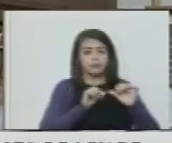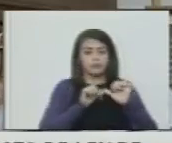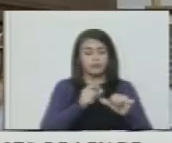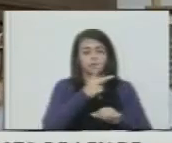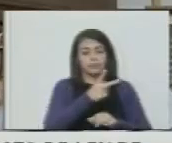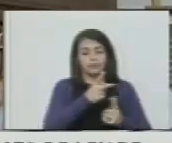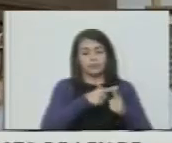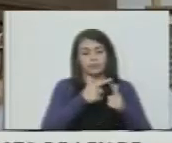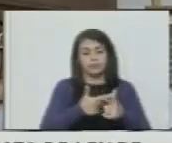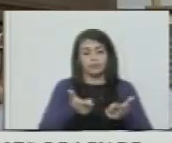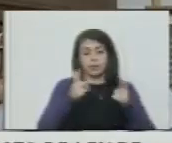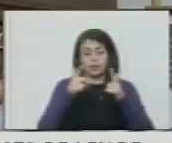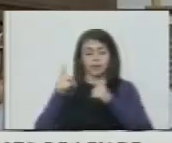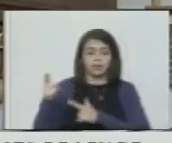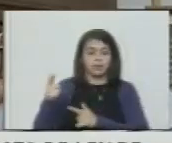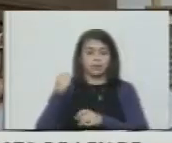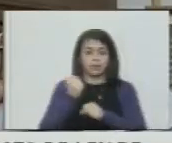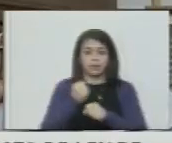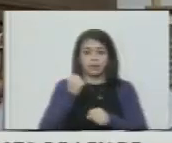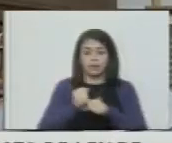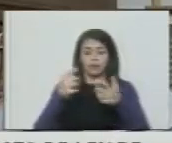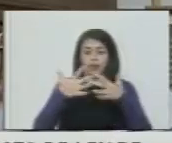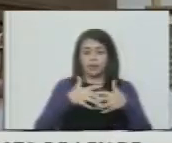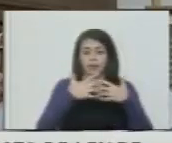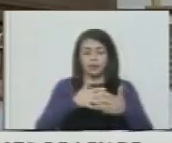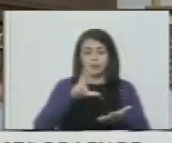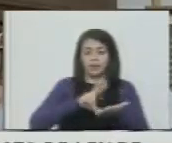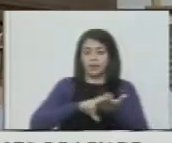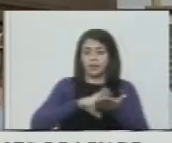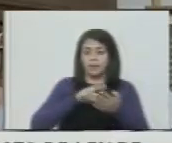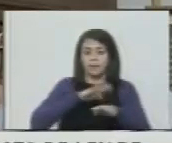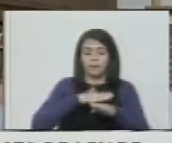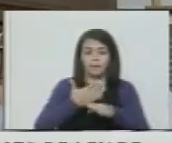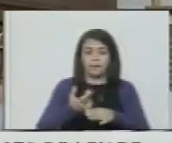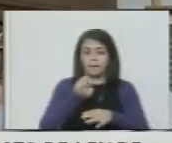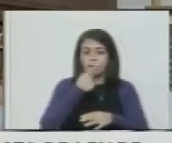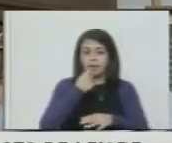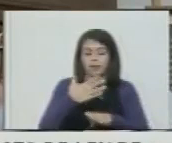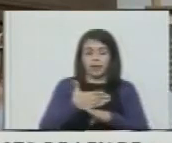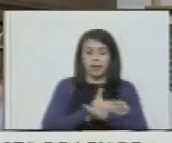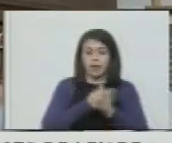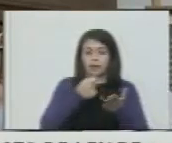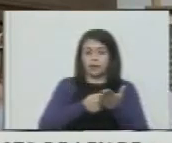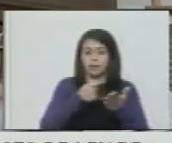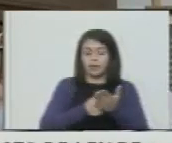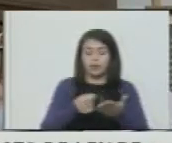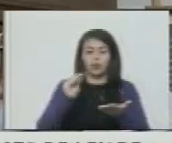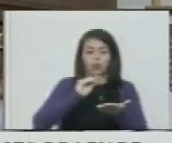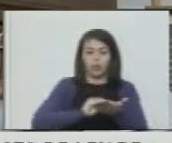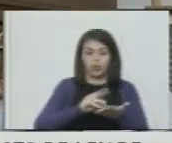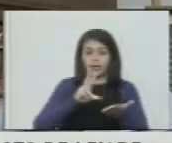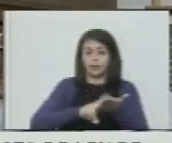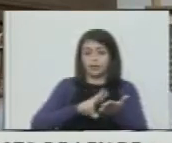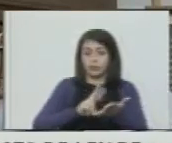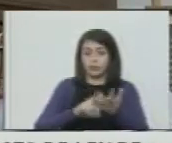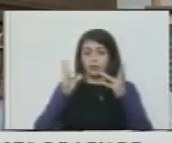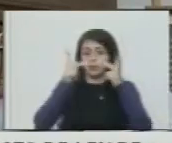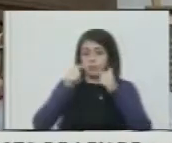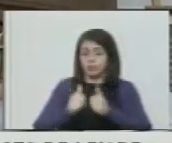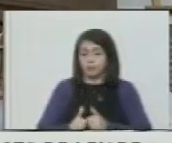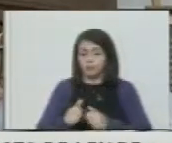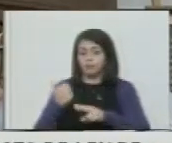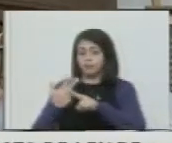obtener y mantener la autorización para operar como empresa de seguros, de medicina prepagada, de reaseguro